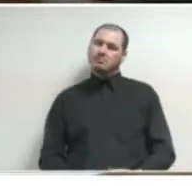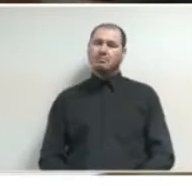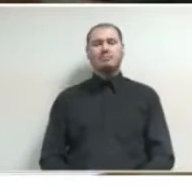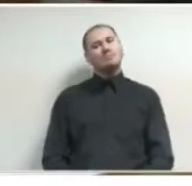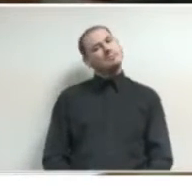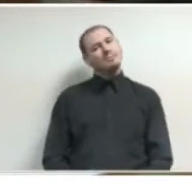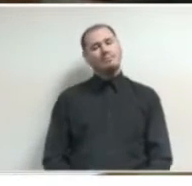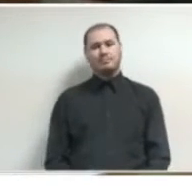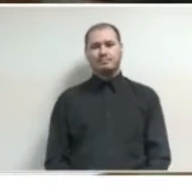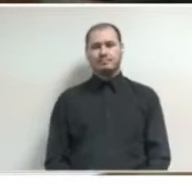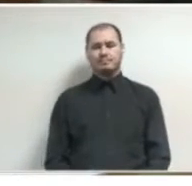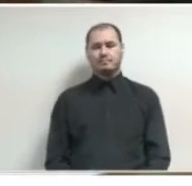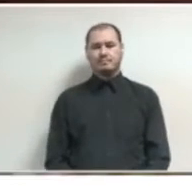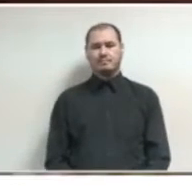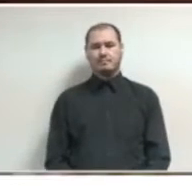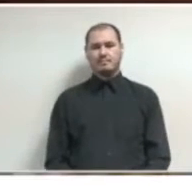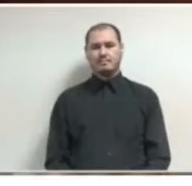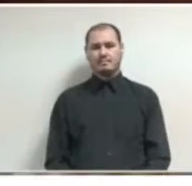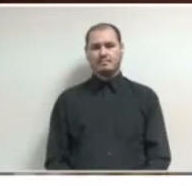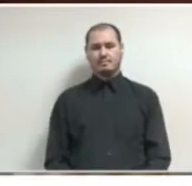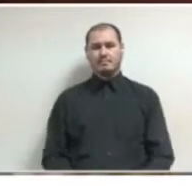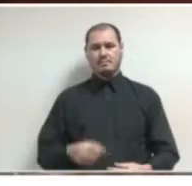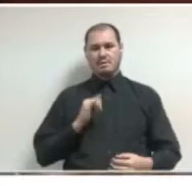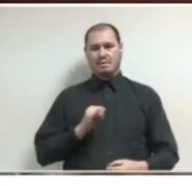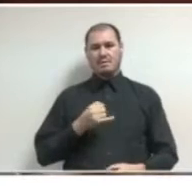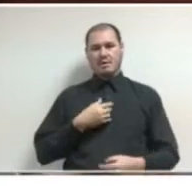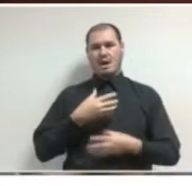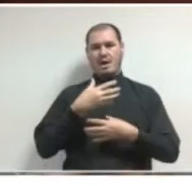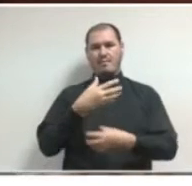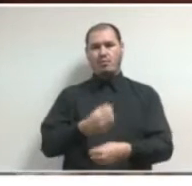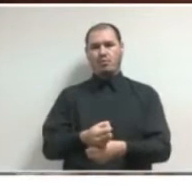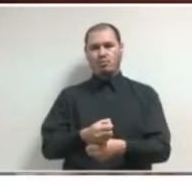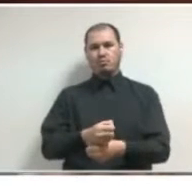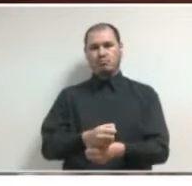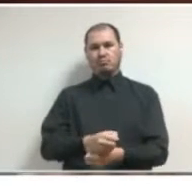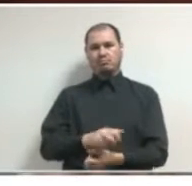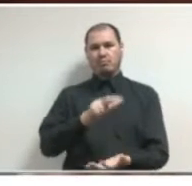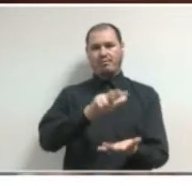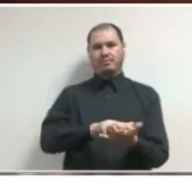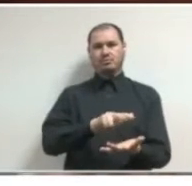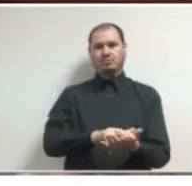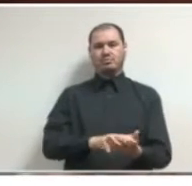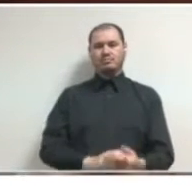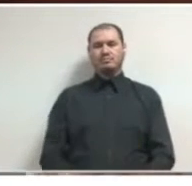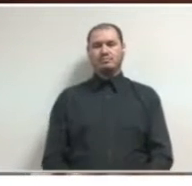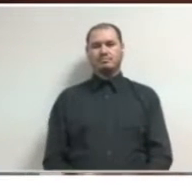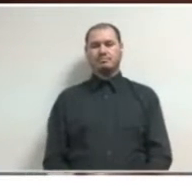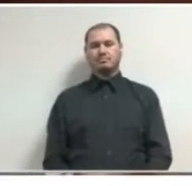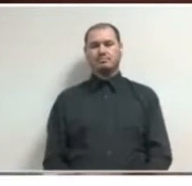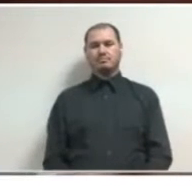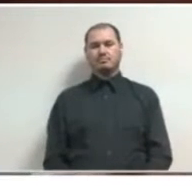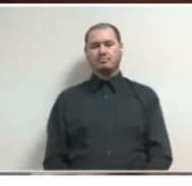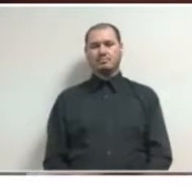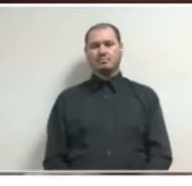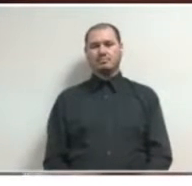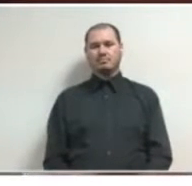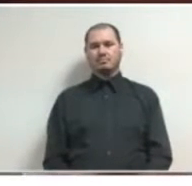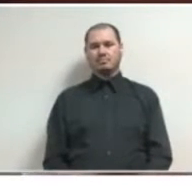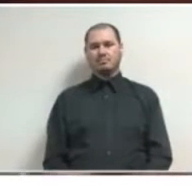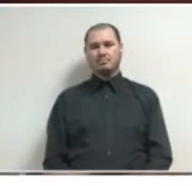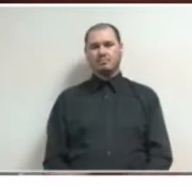Nosotros ya hemos evaluado y hemos dictaminado. Ahora digo, Oroñe, hemos oído curija, Orelo, ahora coja condición con esta pisa, oñemos a soja guaycha,